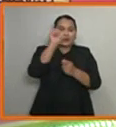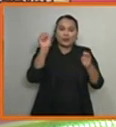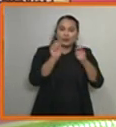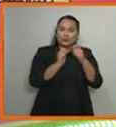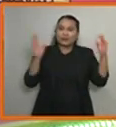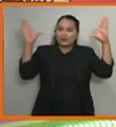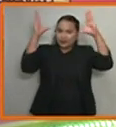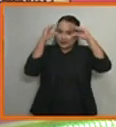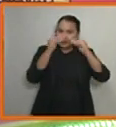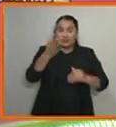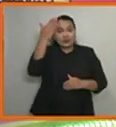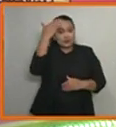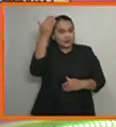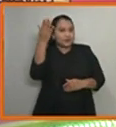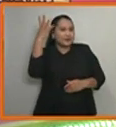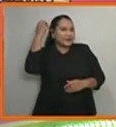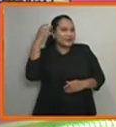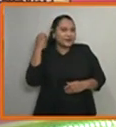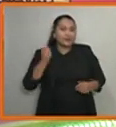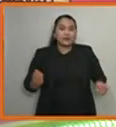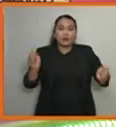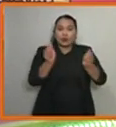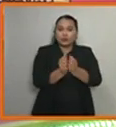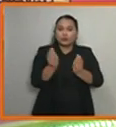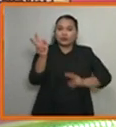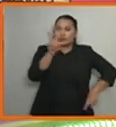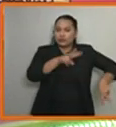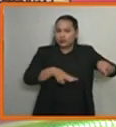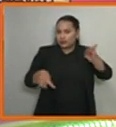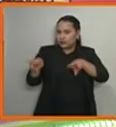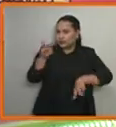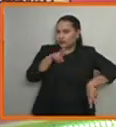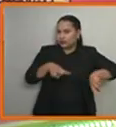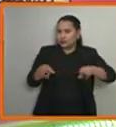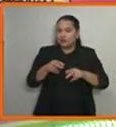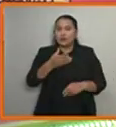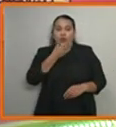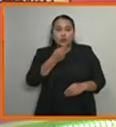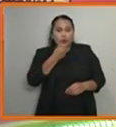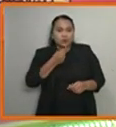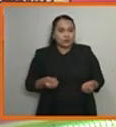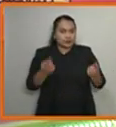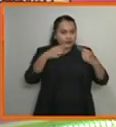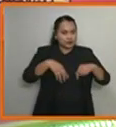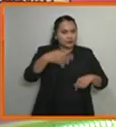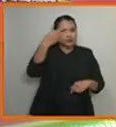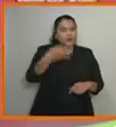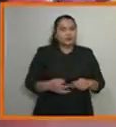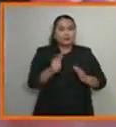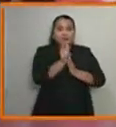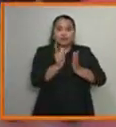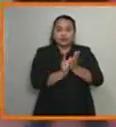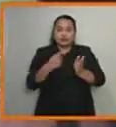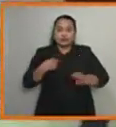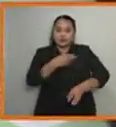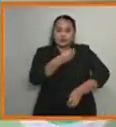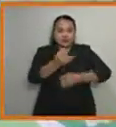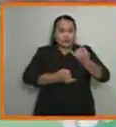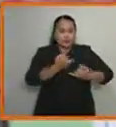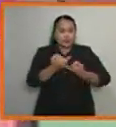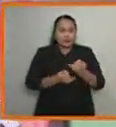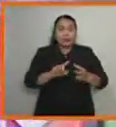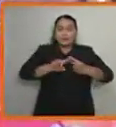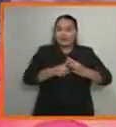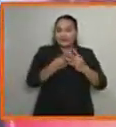Te saluda Charlyn Walter en compañía de nuestro auditor que está para certificar cada uno de los juegos. Pero iniciamos la diversión